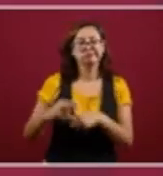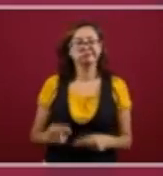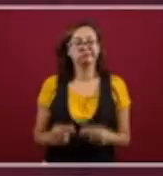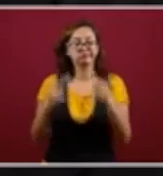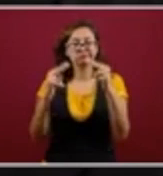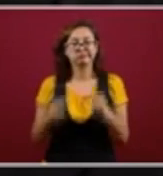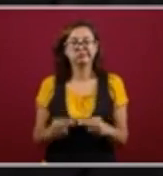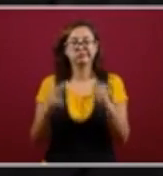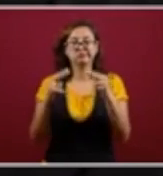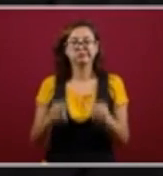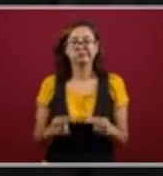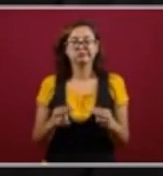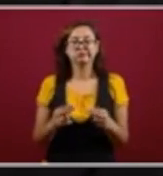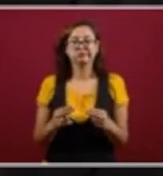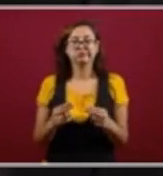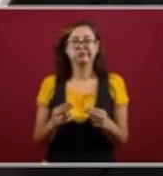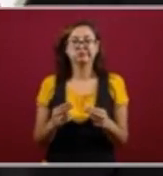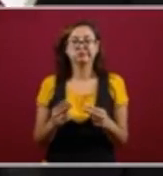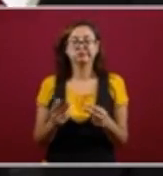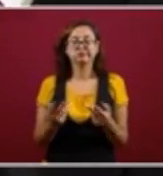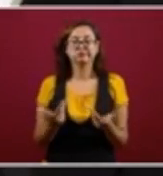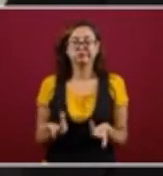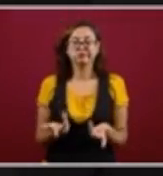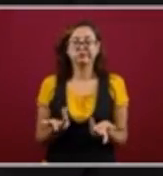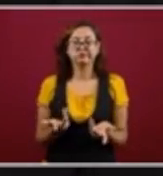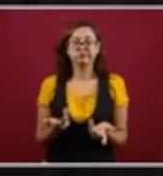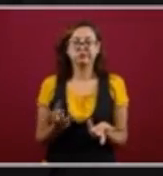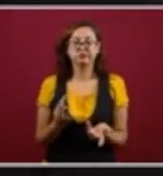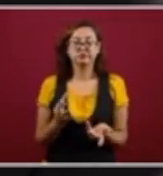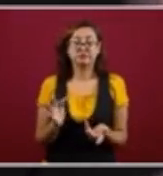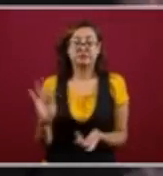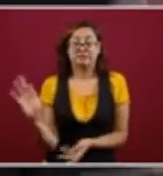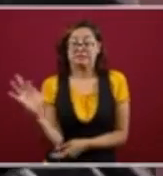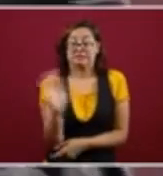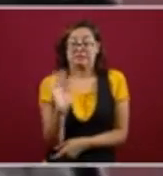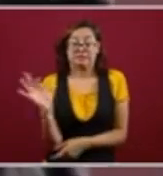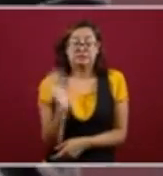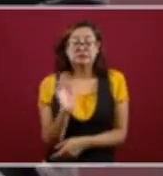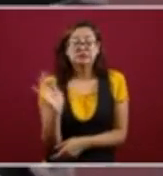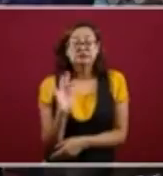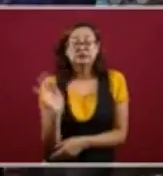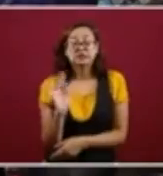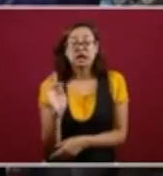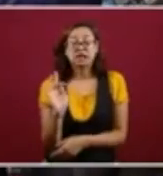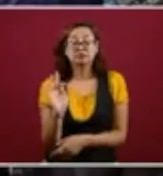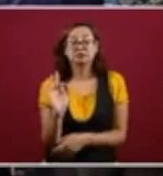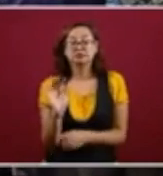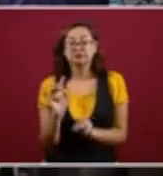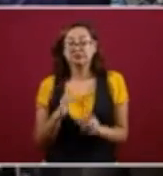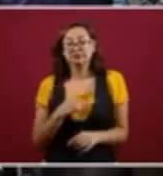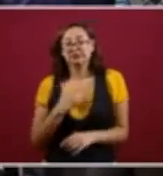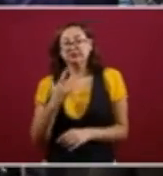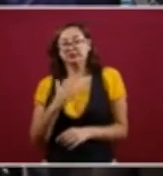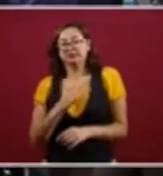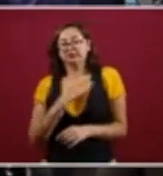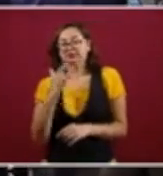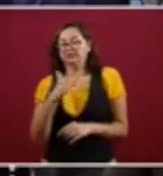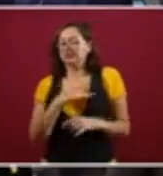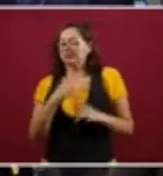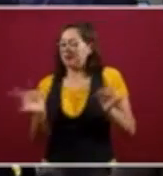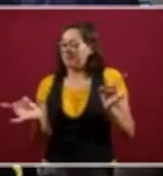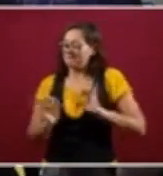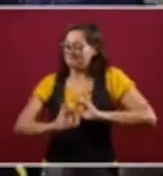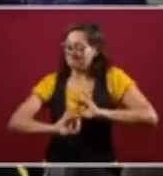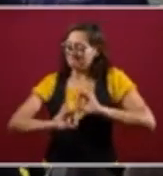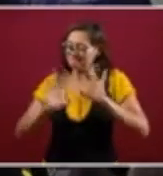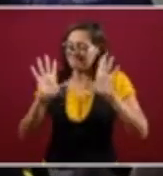que se pudo convertir y hubo momentos en que se pensó que iba a ser no solo